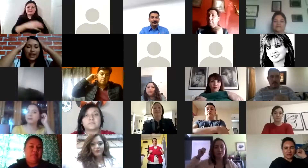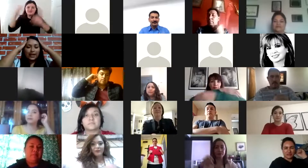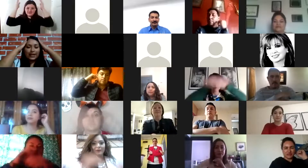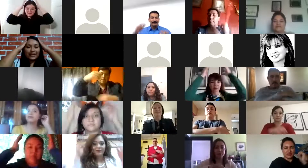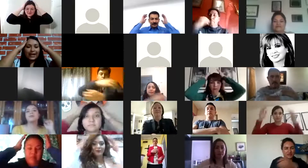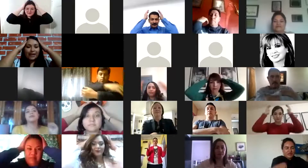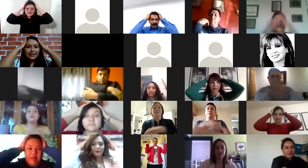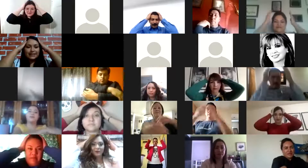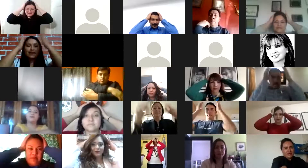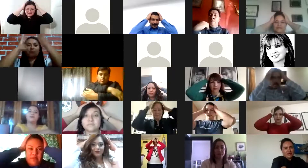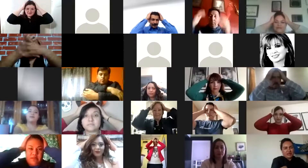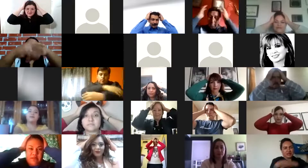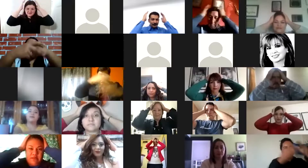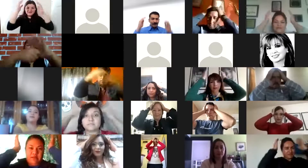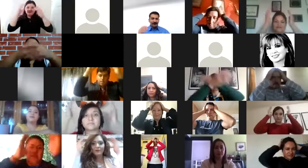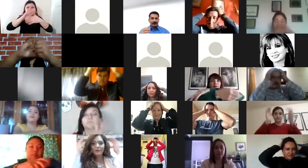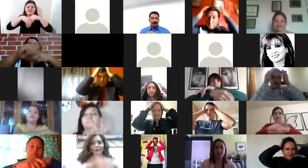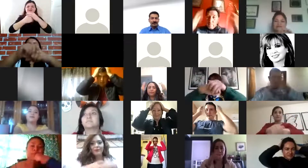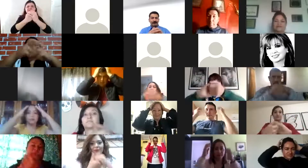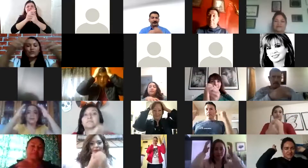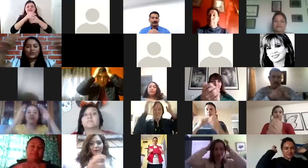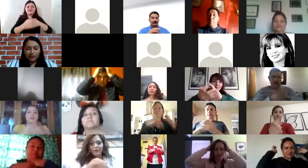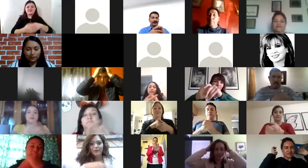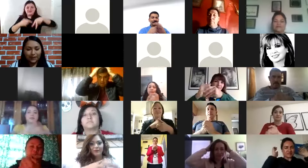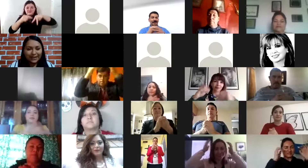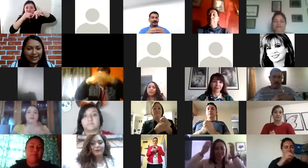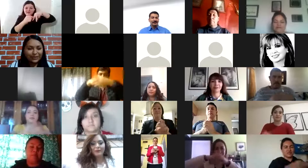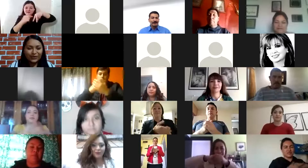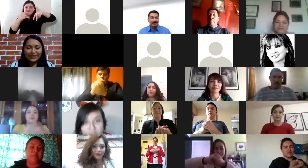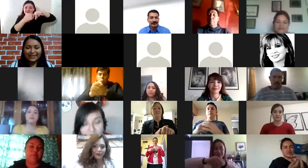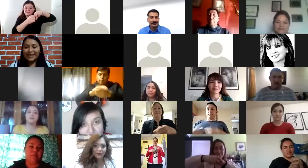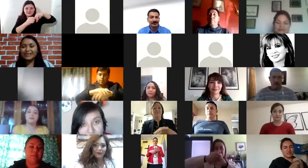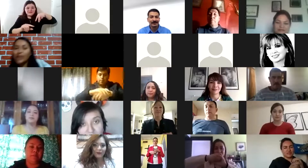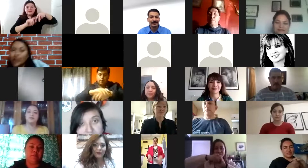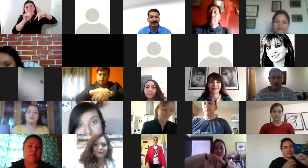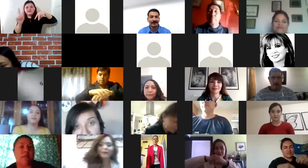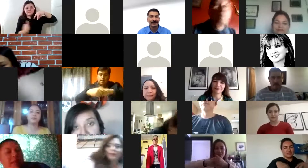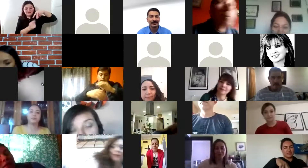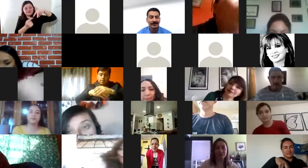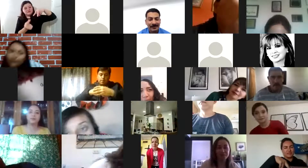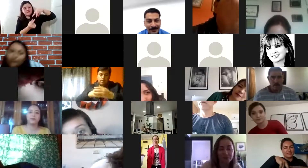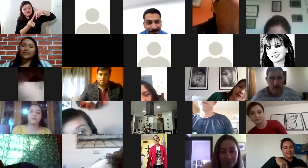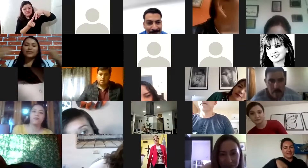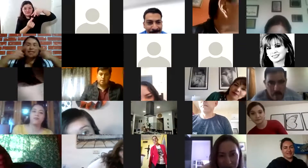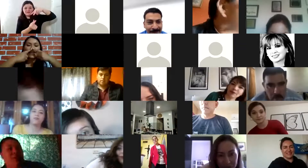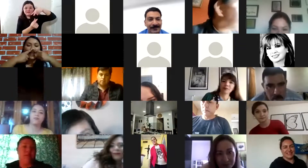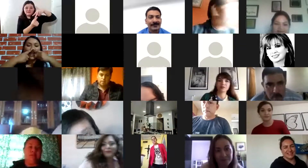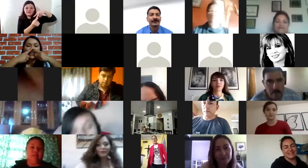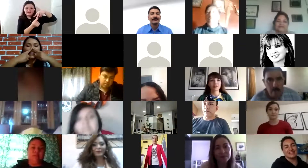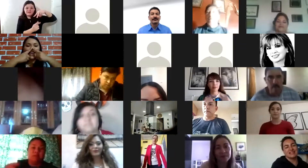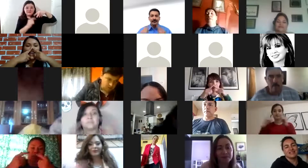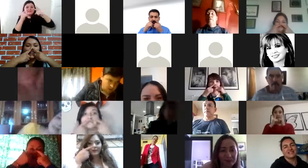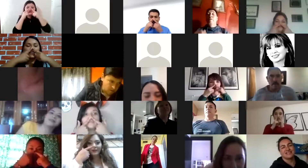codos y la cabeza, me agarro las manos, también las rodillas, los tobillos y